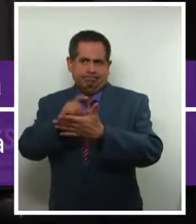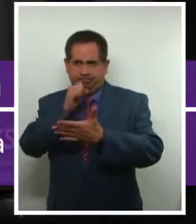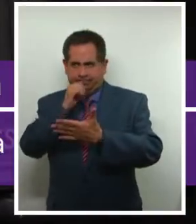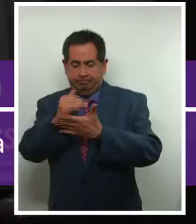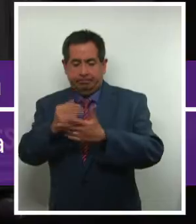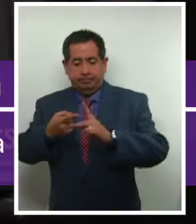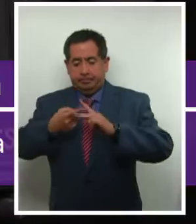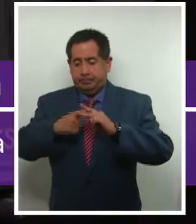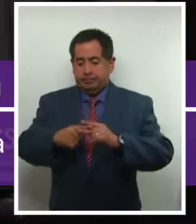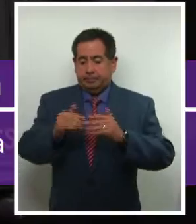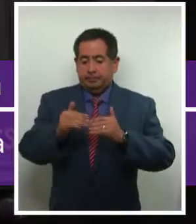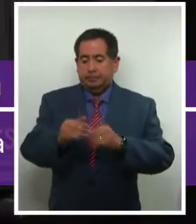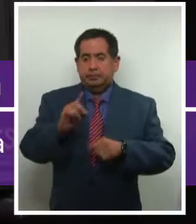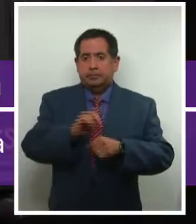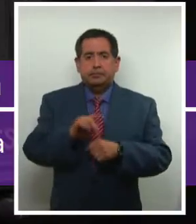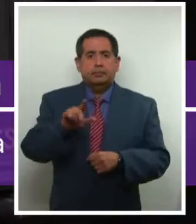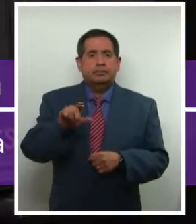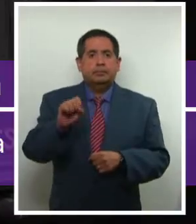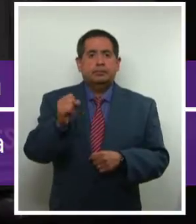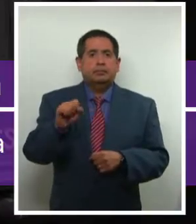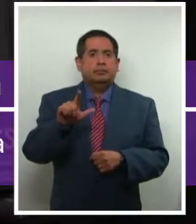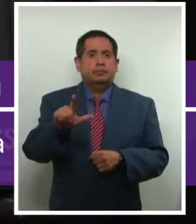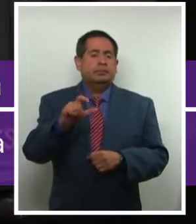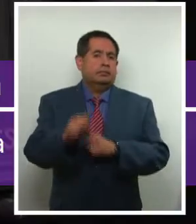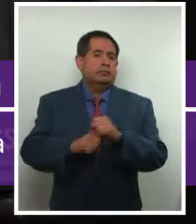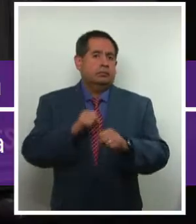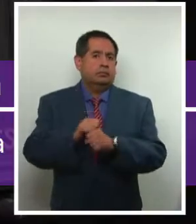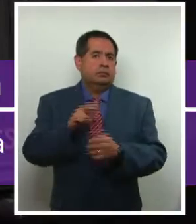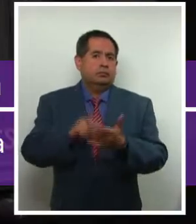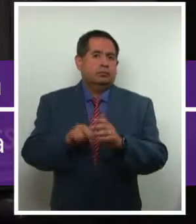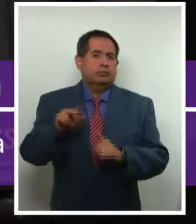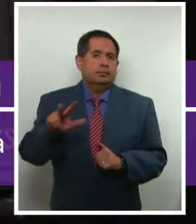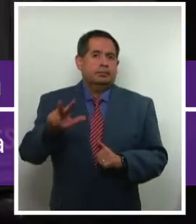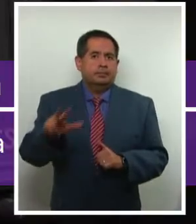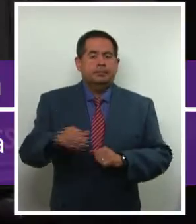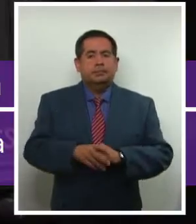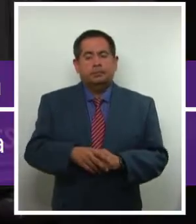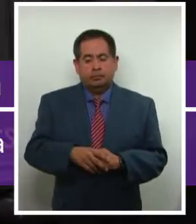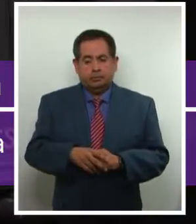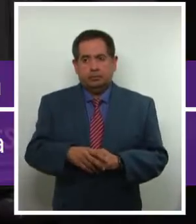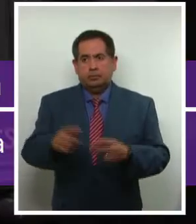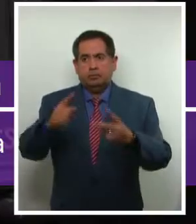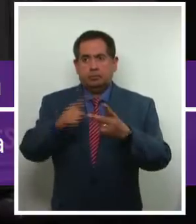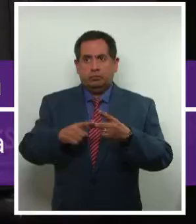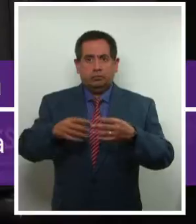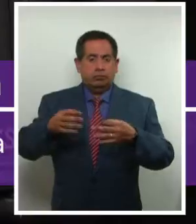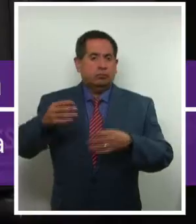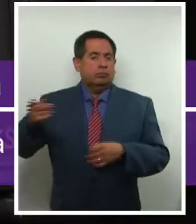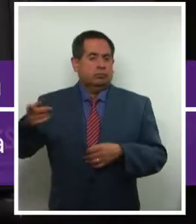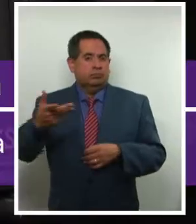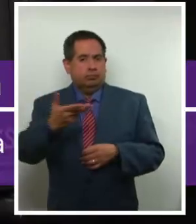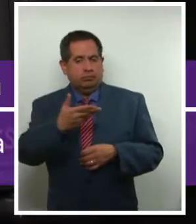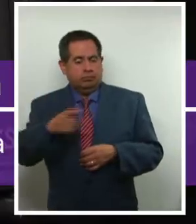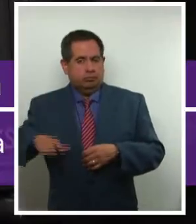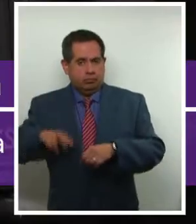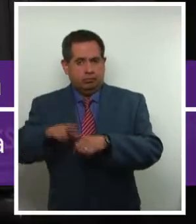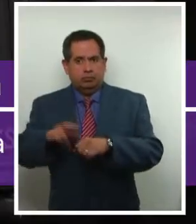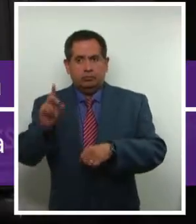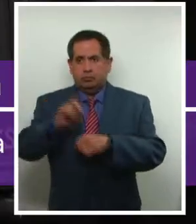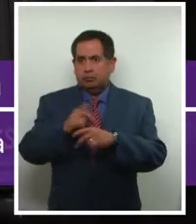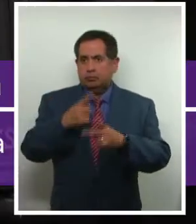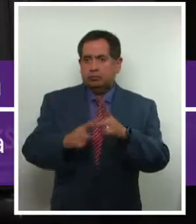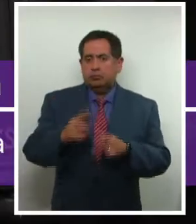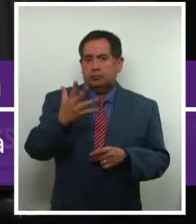entrarán en vigor el 17 de septiembre de 2018. Las del Poder Ejecutivo el 5 de diciembre